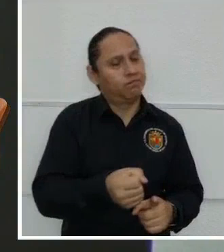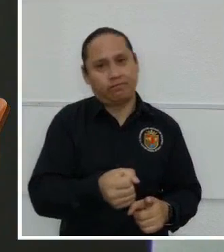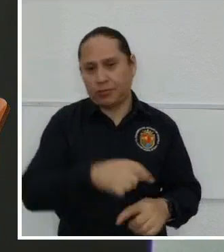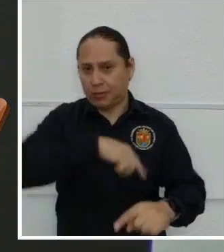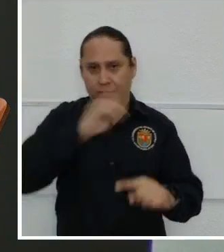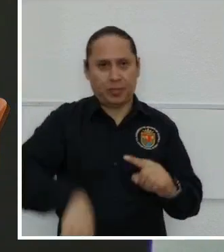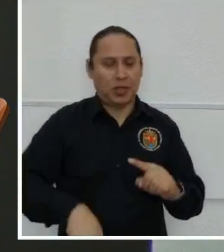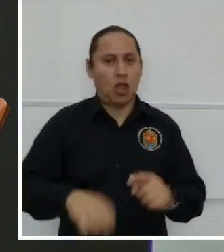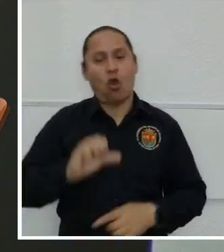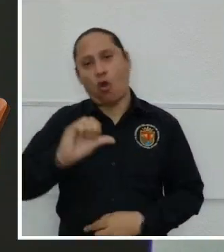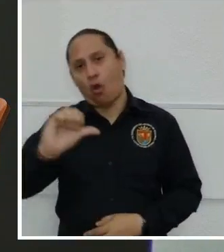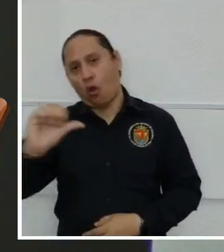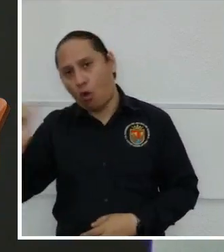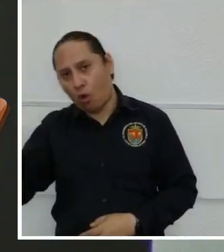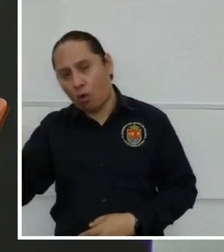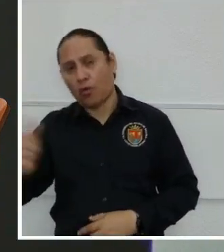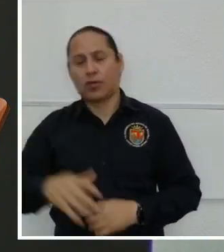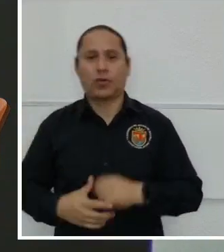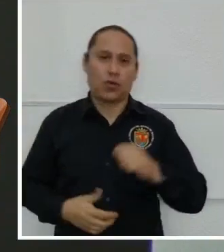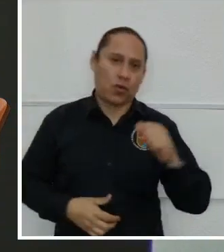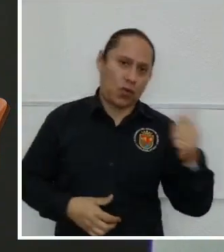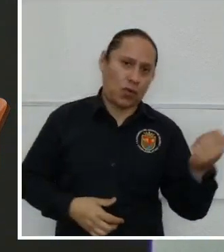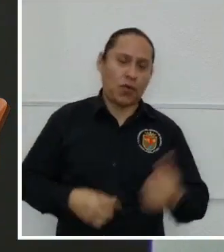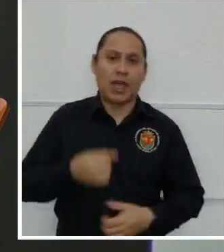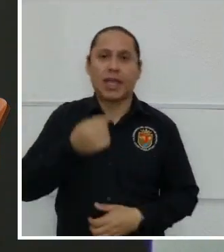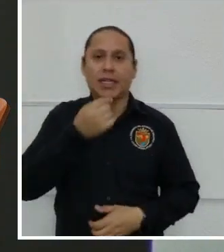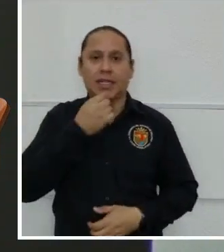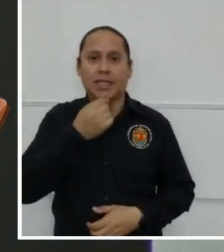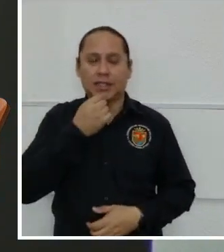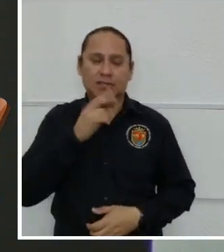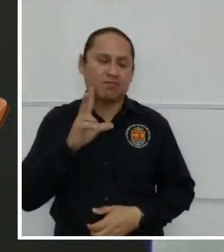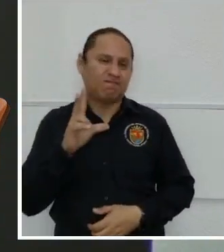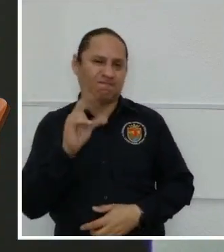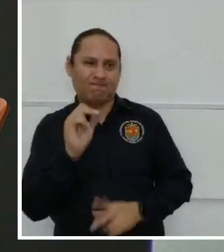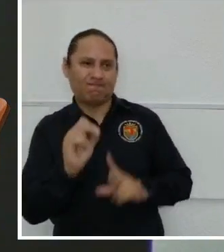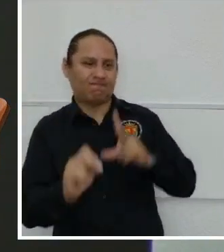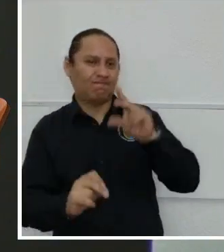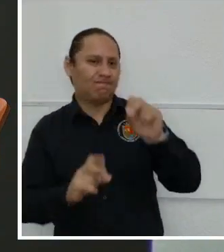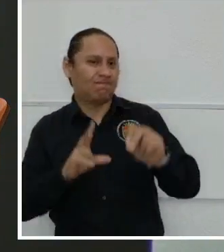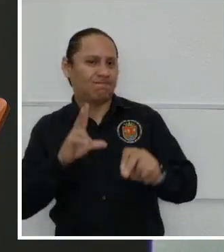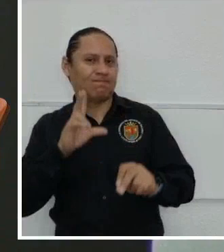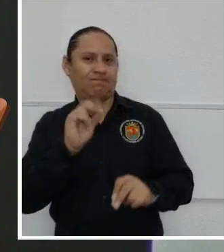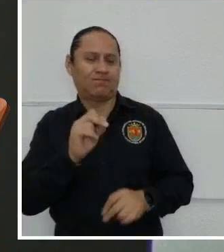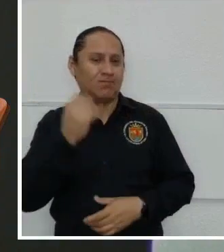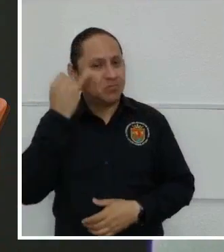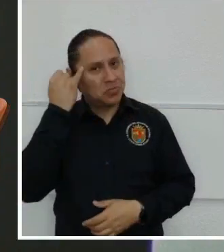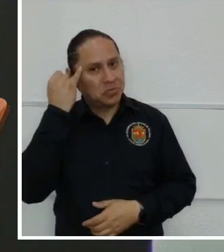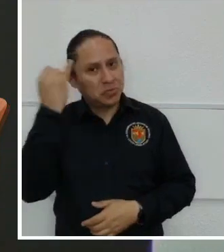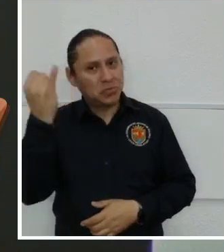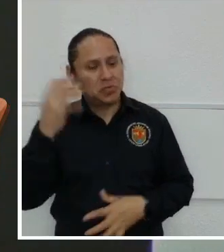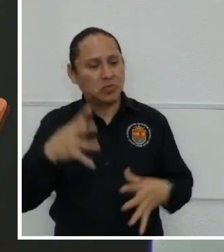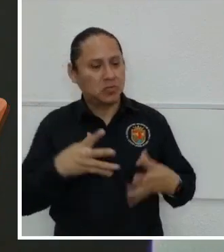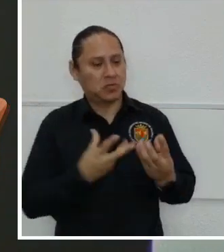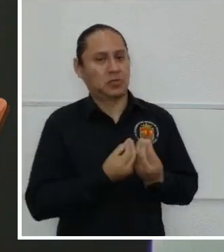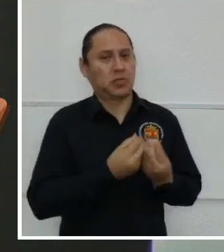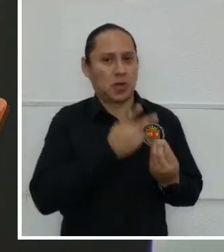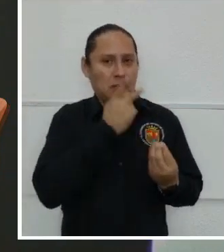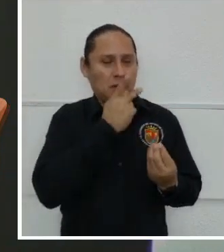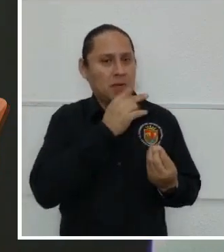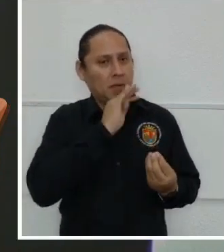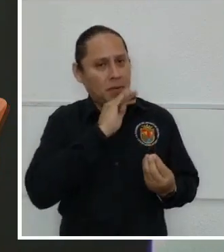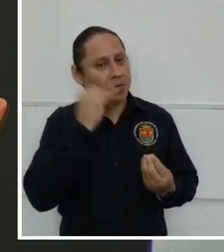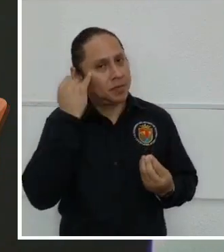otros aspectos. Hay niños que se niegan, que estuvieron en un tiempo con sus